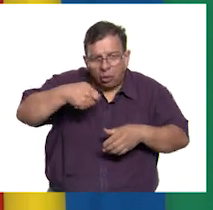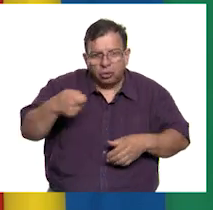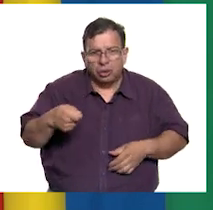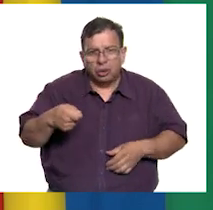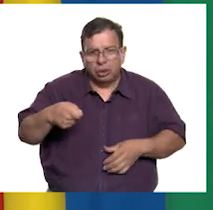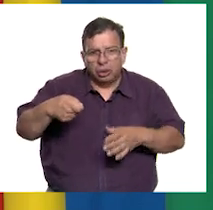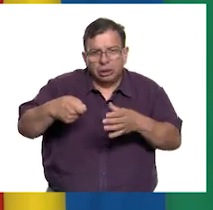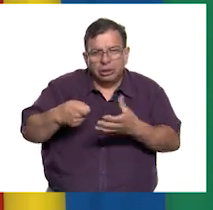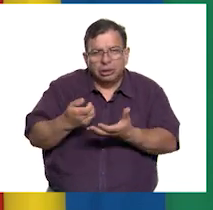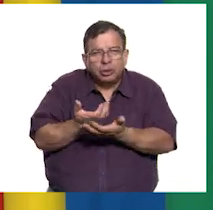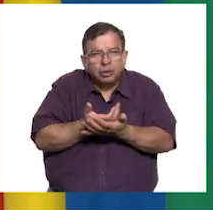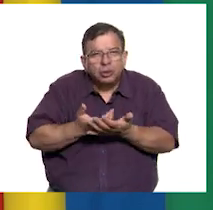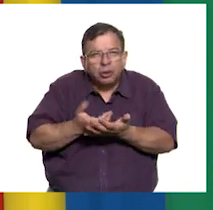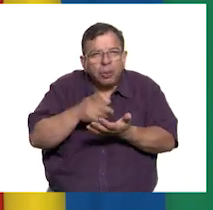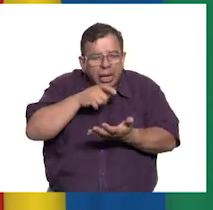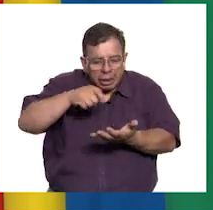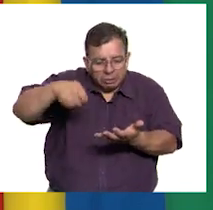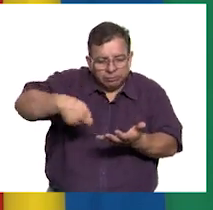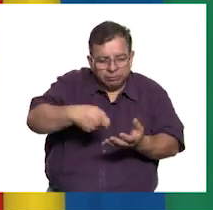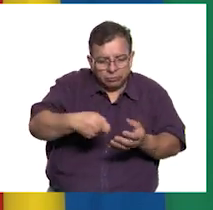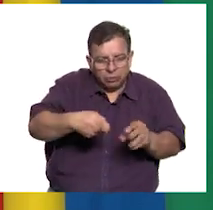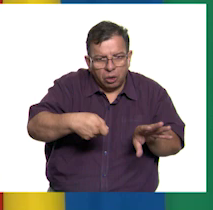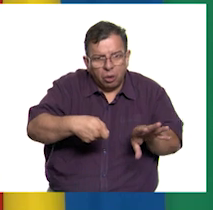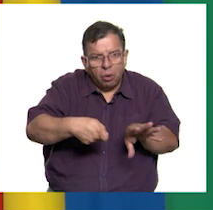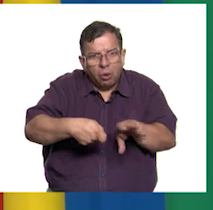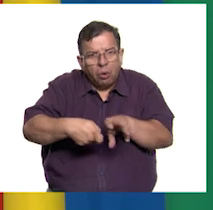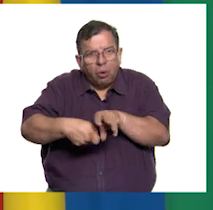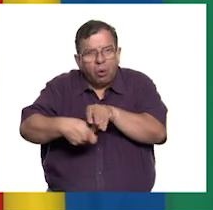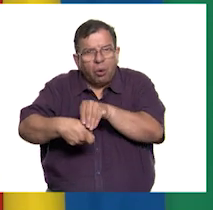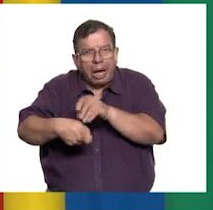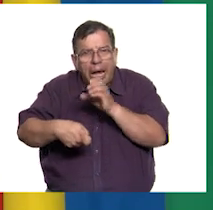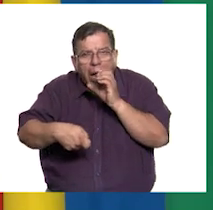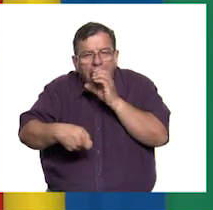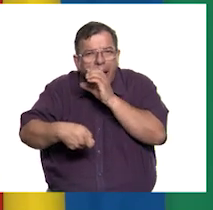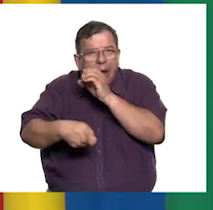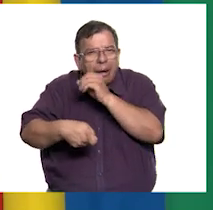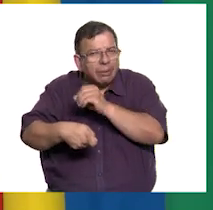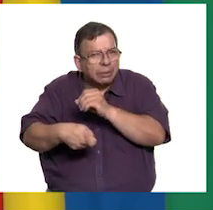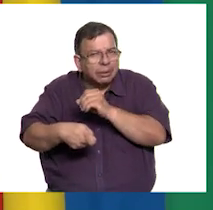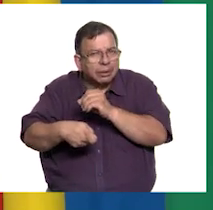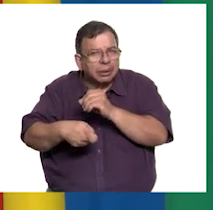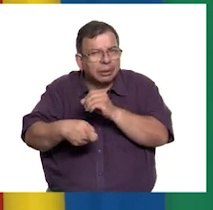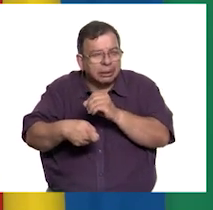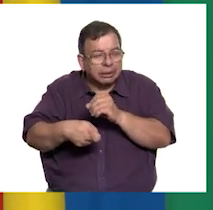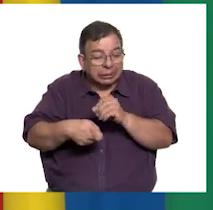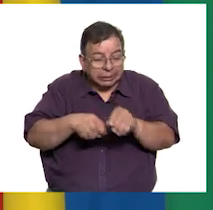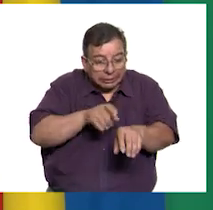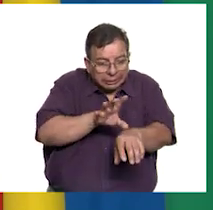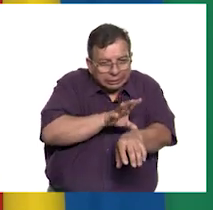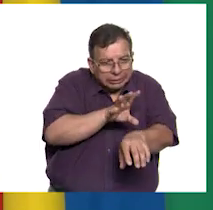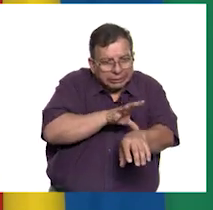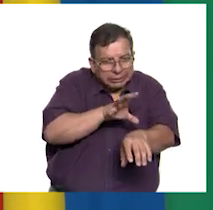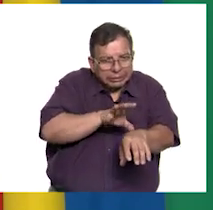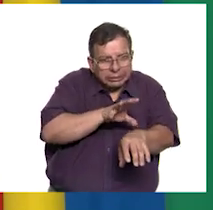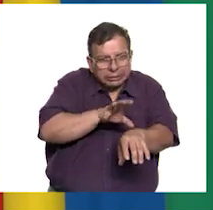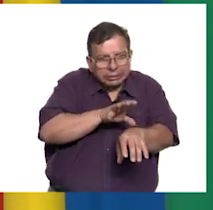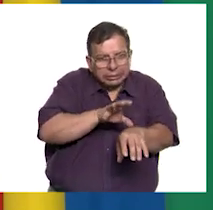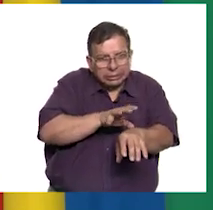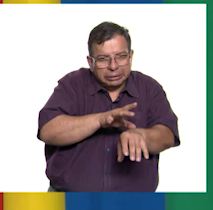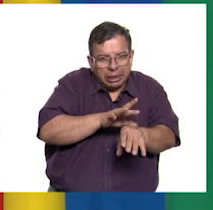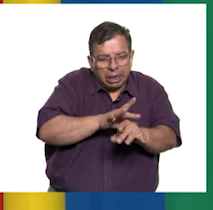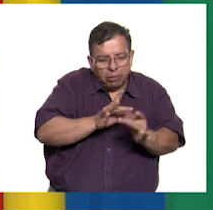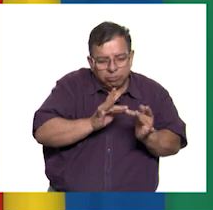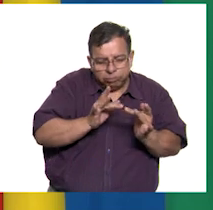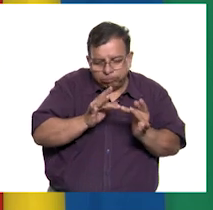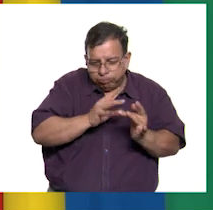un plato de sopa caliente. La cuchara también se calienta poco a poco, es decir, la energía se transfiere por conducción